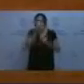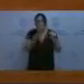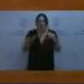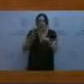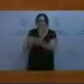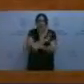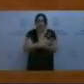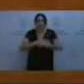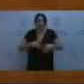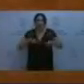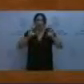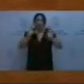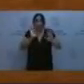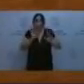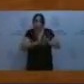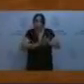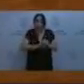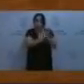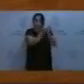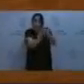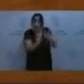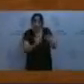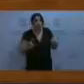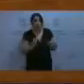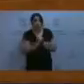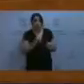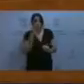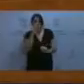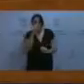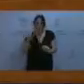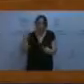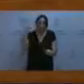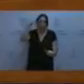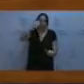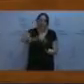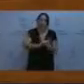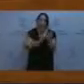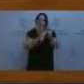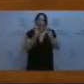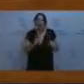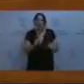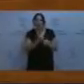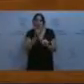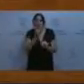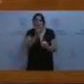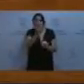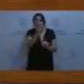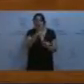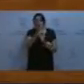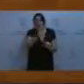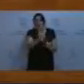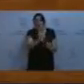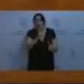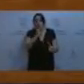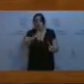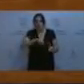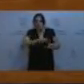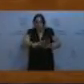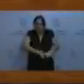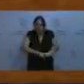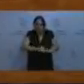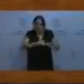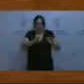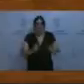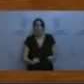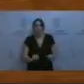cambiamos esto O será imposible cambiarlo Llevamos 30 años sin cambiarlo Claro, aquí se le digo Que la perspectiva no es negativa Porque claro, estamos ya los últimos Es imposible que vayamos más abajo